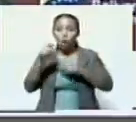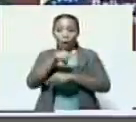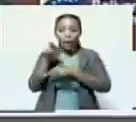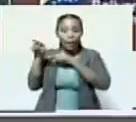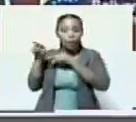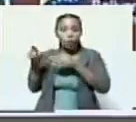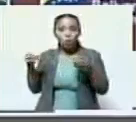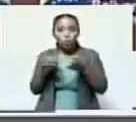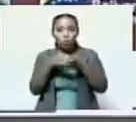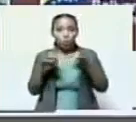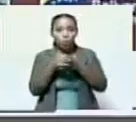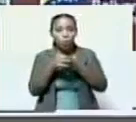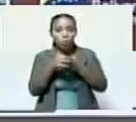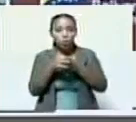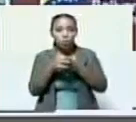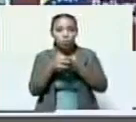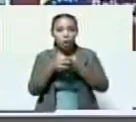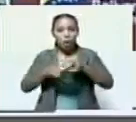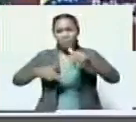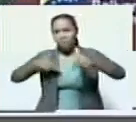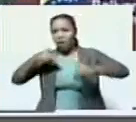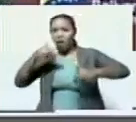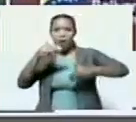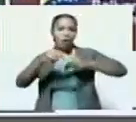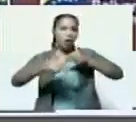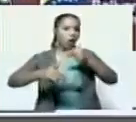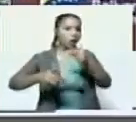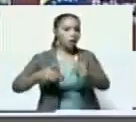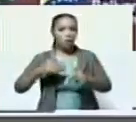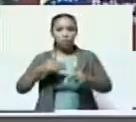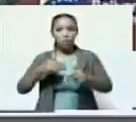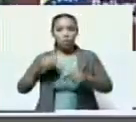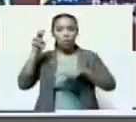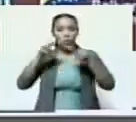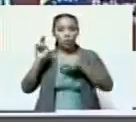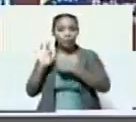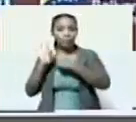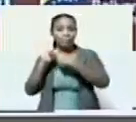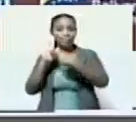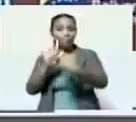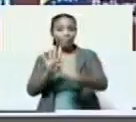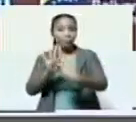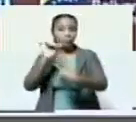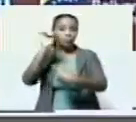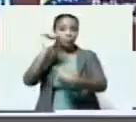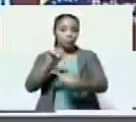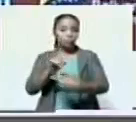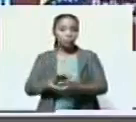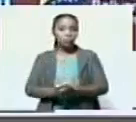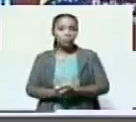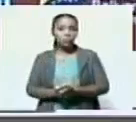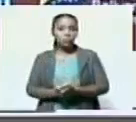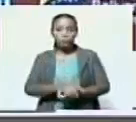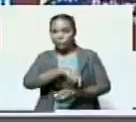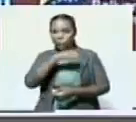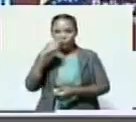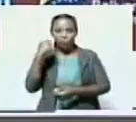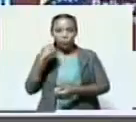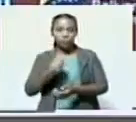grupos criminales que se han exponenciado, y han exponenciado también